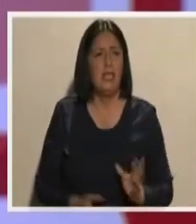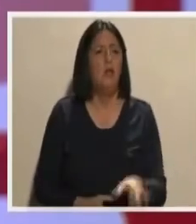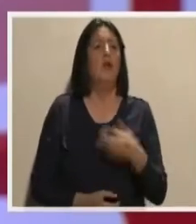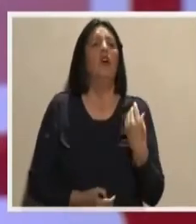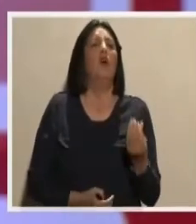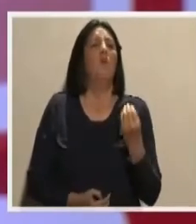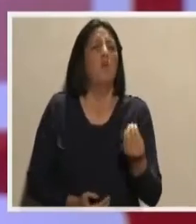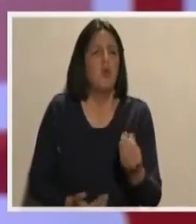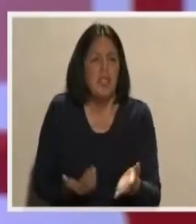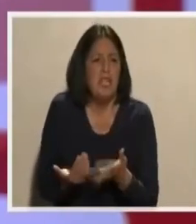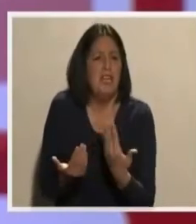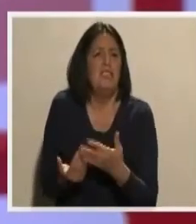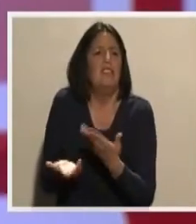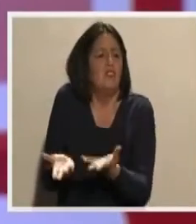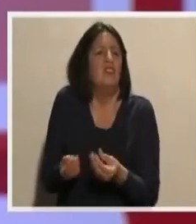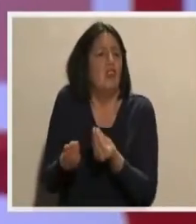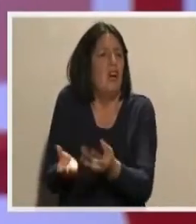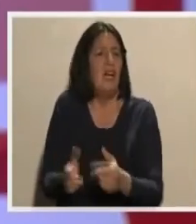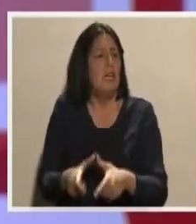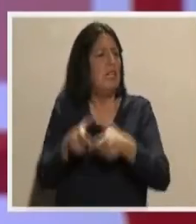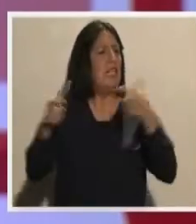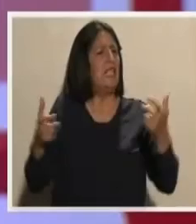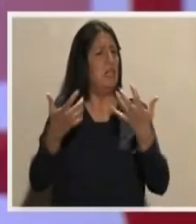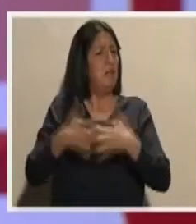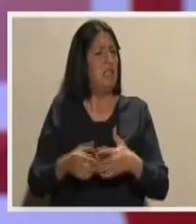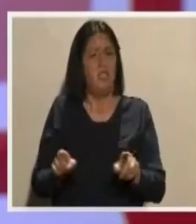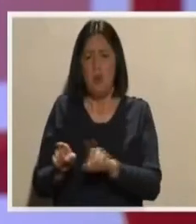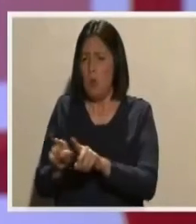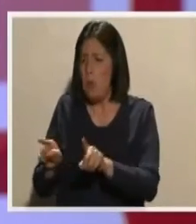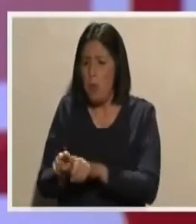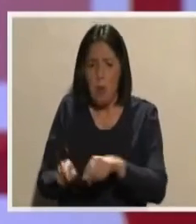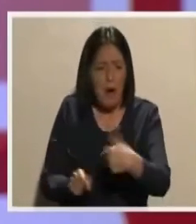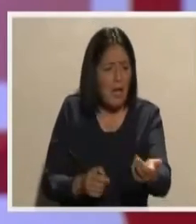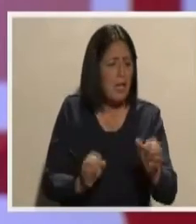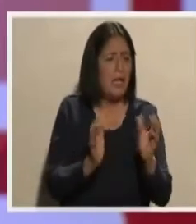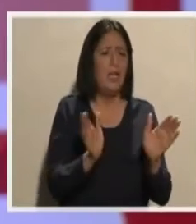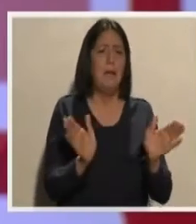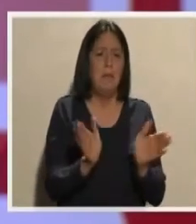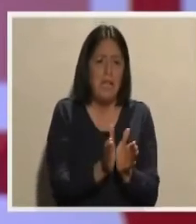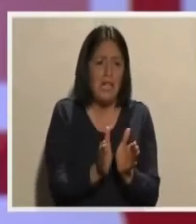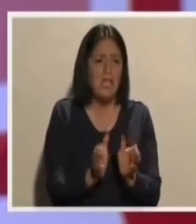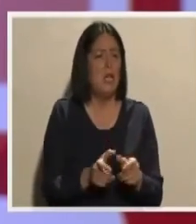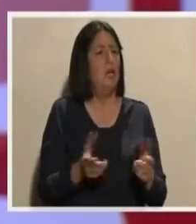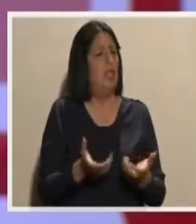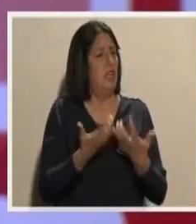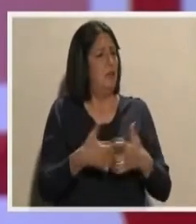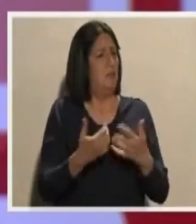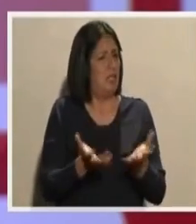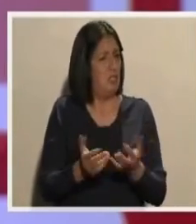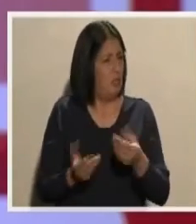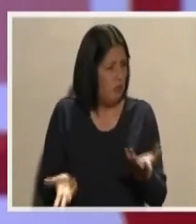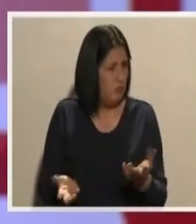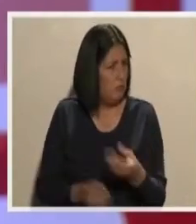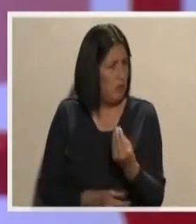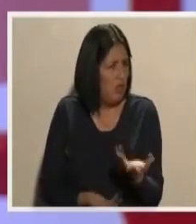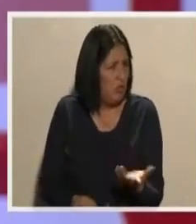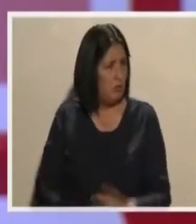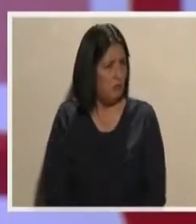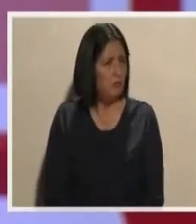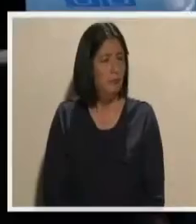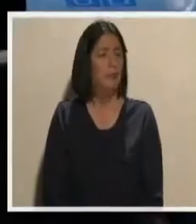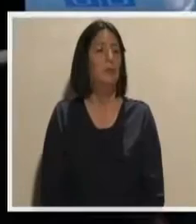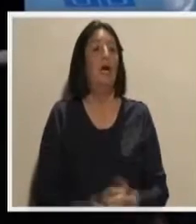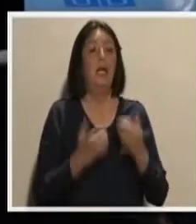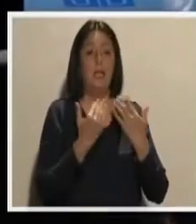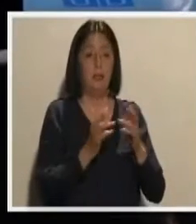facilidad a la gran empresa y no le da la misma facilidad a la mediana o a la pequeña empresa? Muy bien, muchas